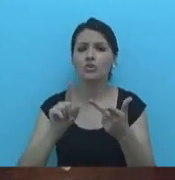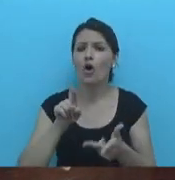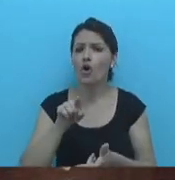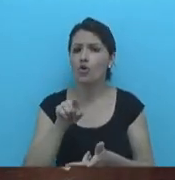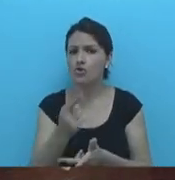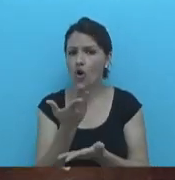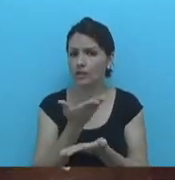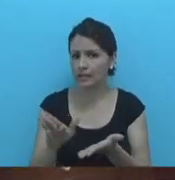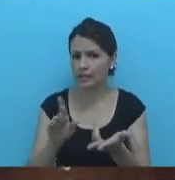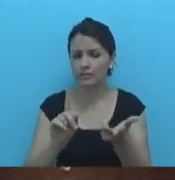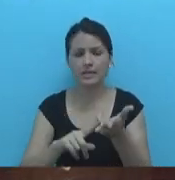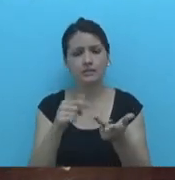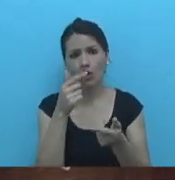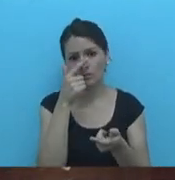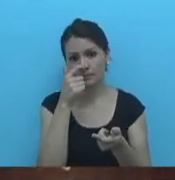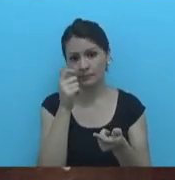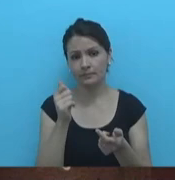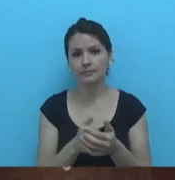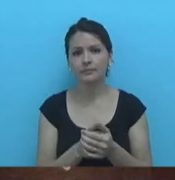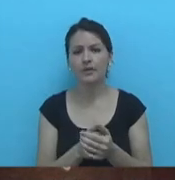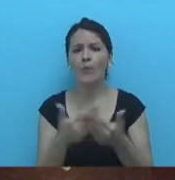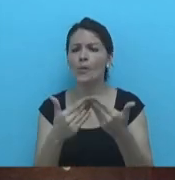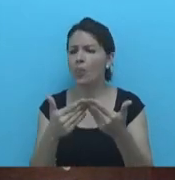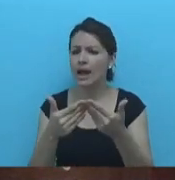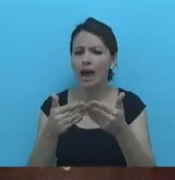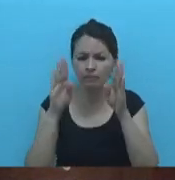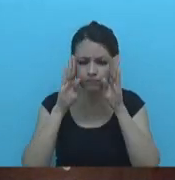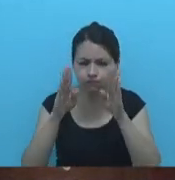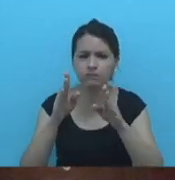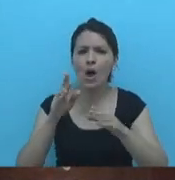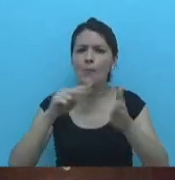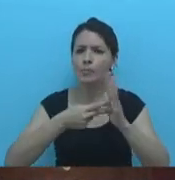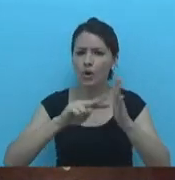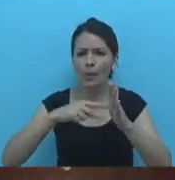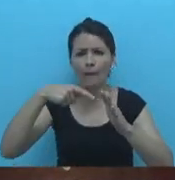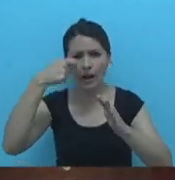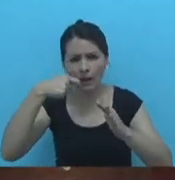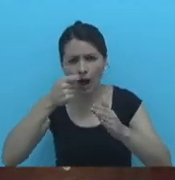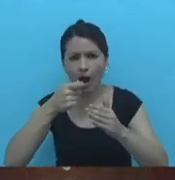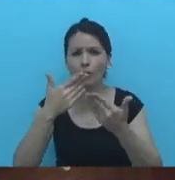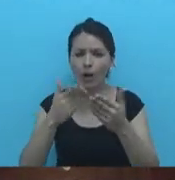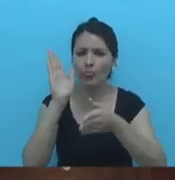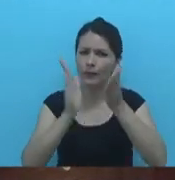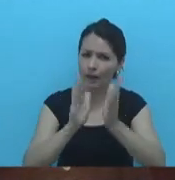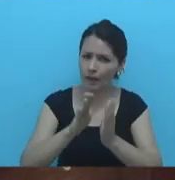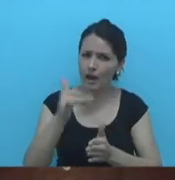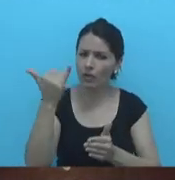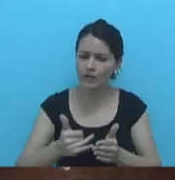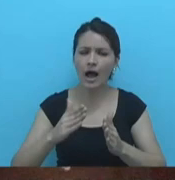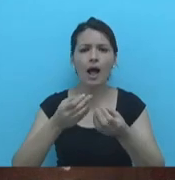que establecía una forma de abordaje de las adicciones diferente, como una afección psicológica, pero que se empezaba a hablar de